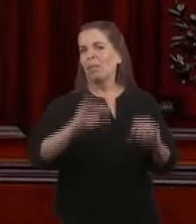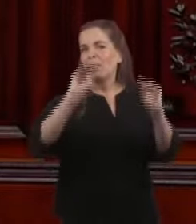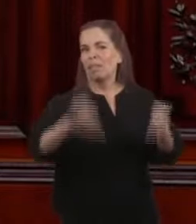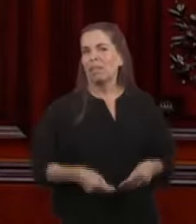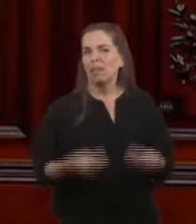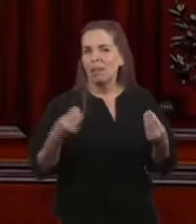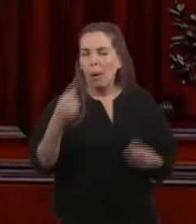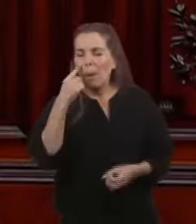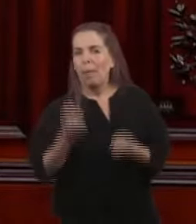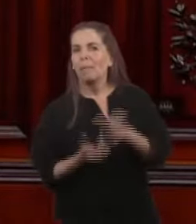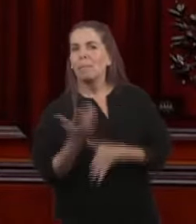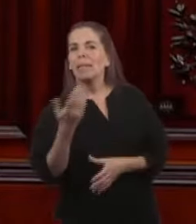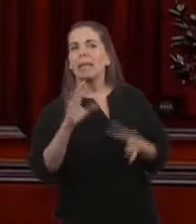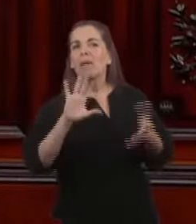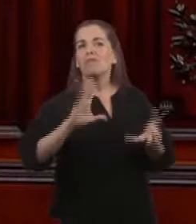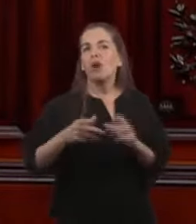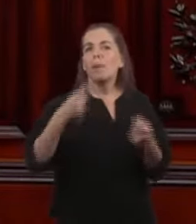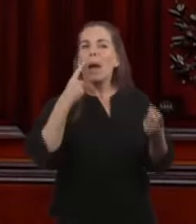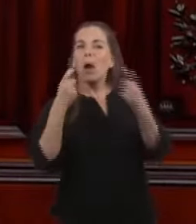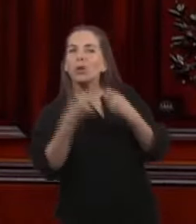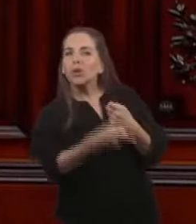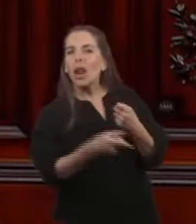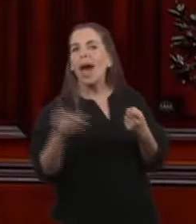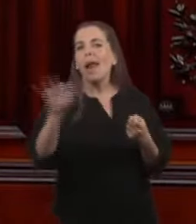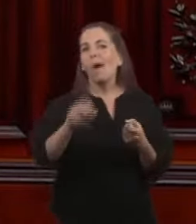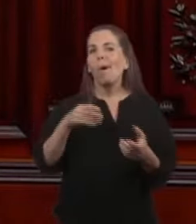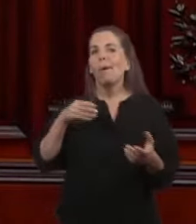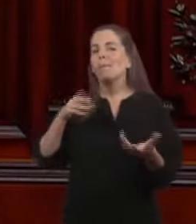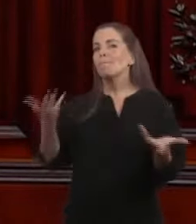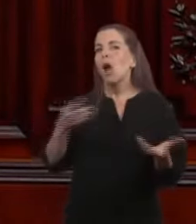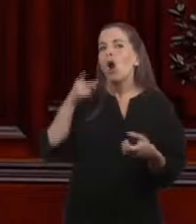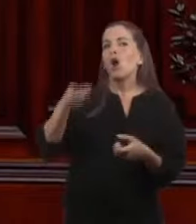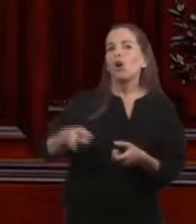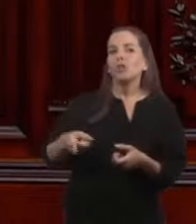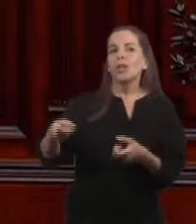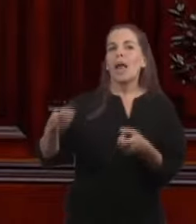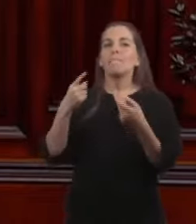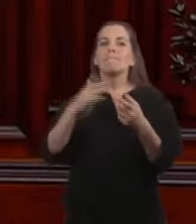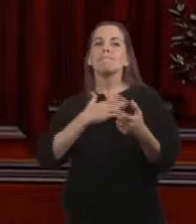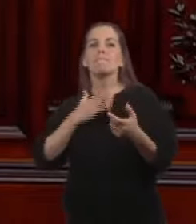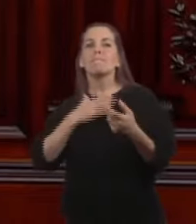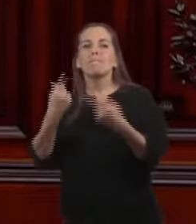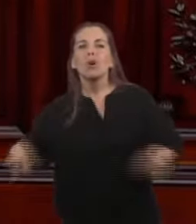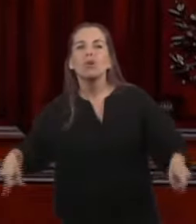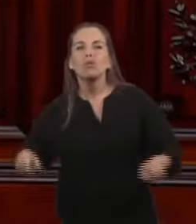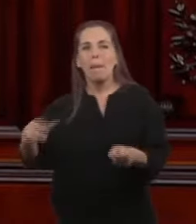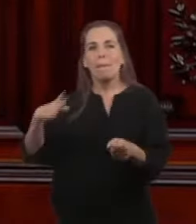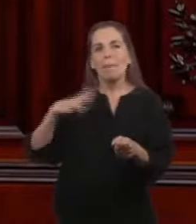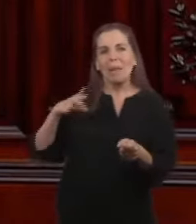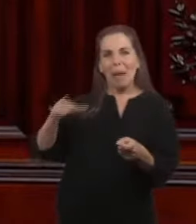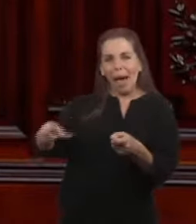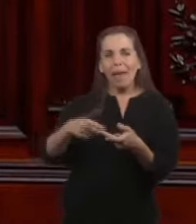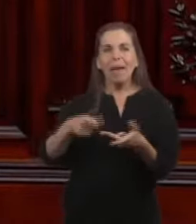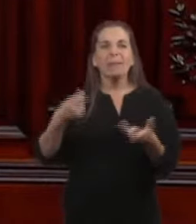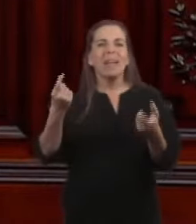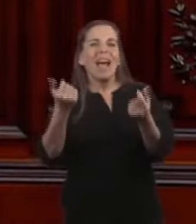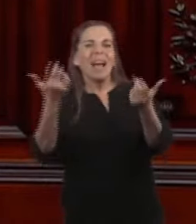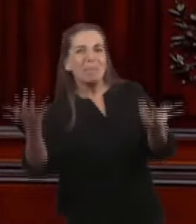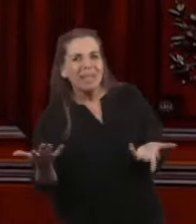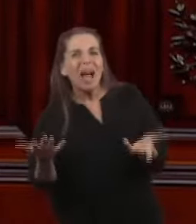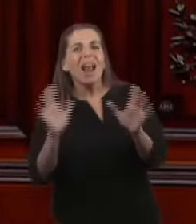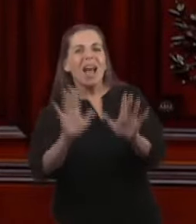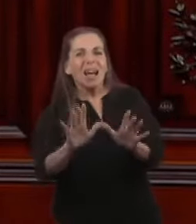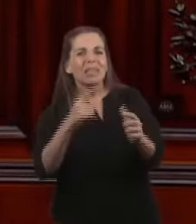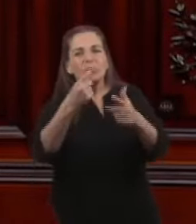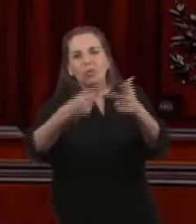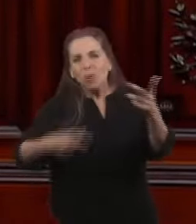regulaciones que destruyen la propiedad privada entorpecen el cálculo económico destruyen capital y en consecuencia aumentan la pobreza y